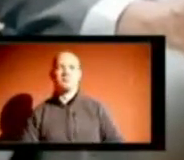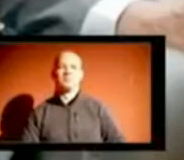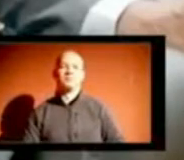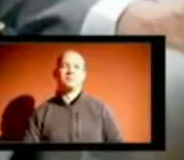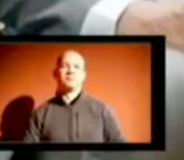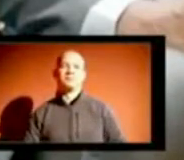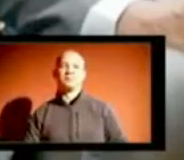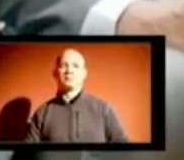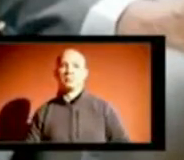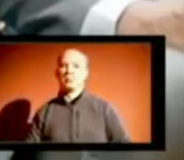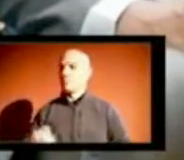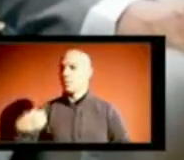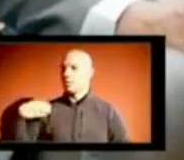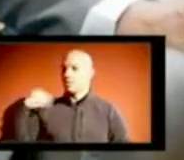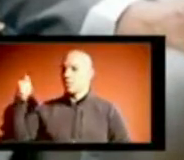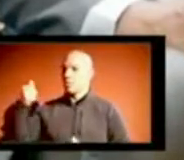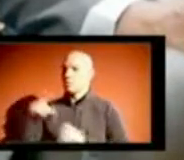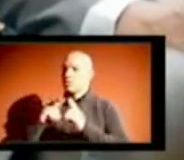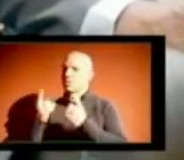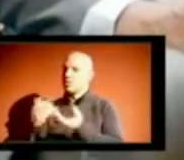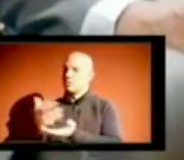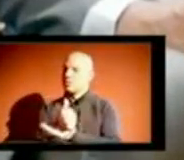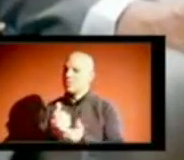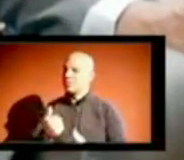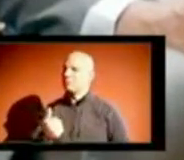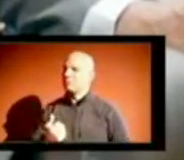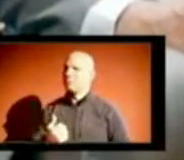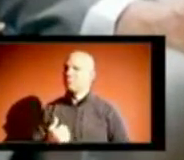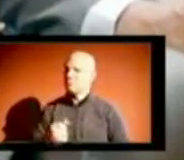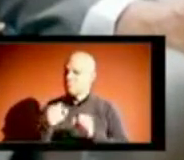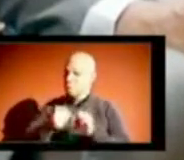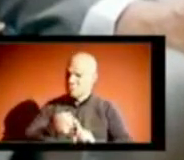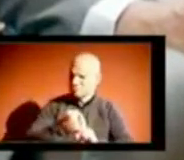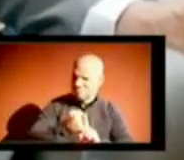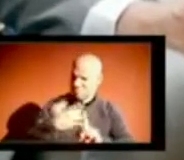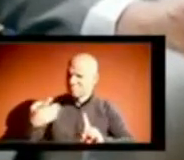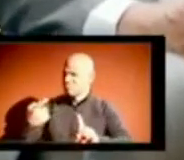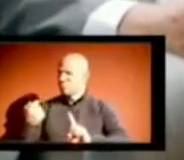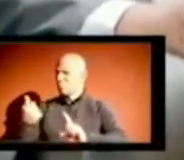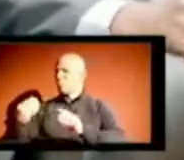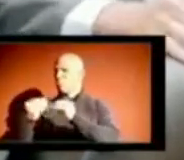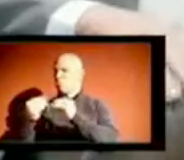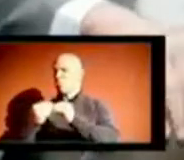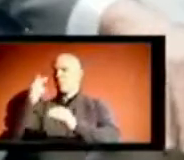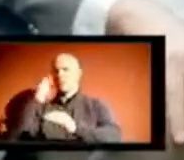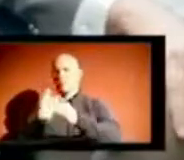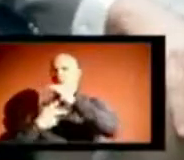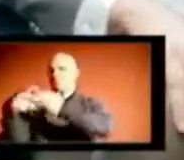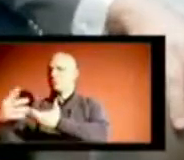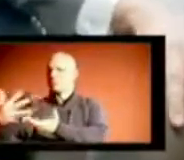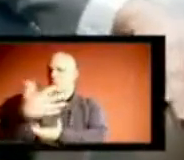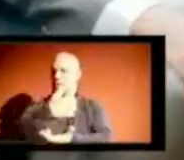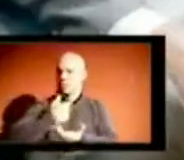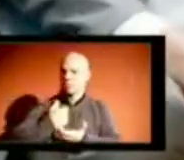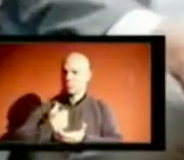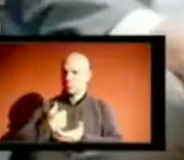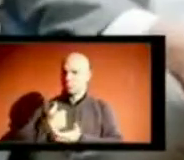El secretario de Hacienda, le agradecería que nos ampliara un poco más sobre las proyecciones de recaudo y cómo